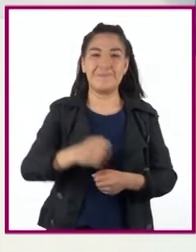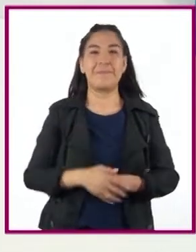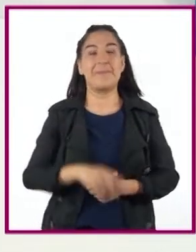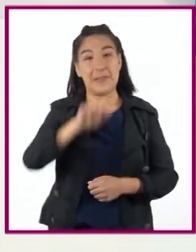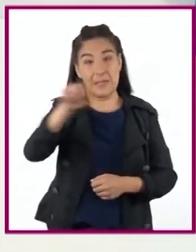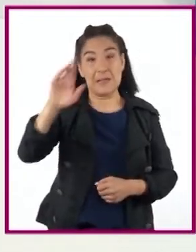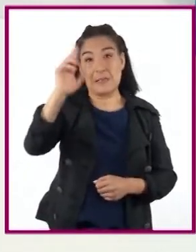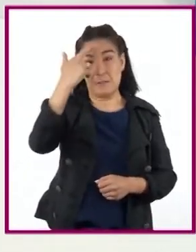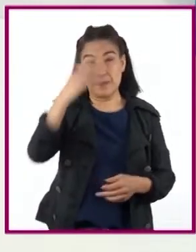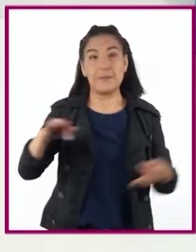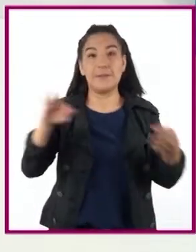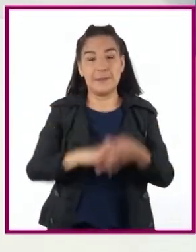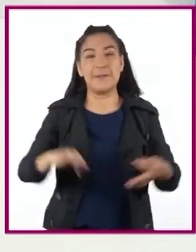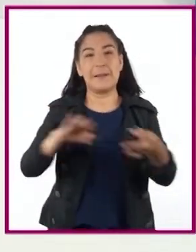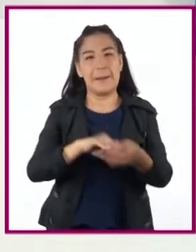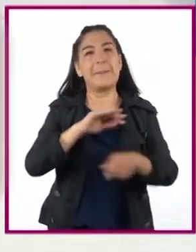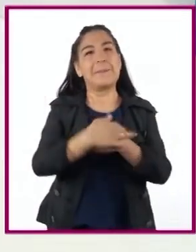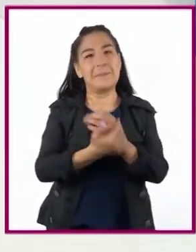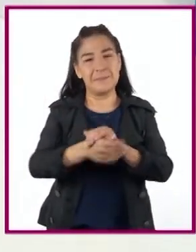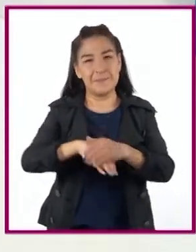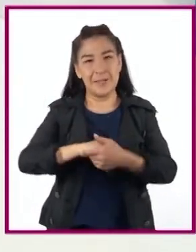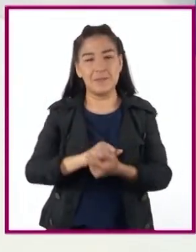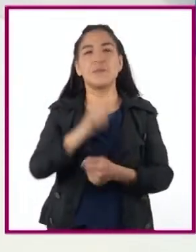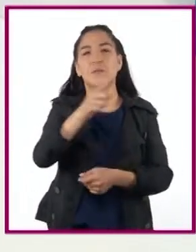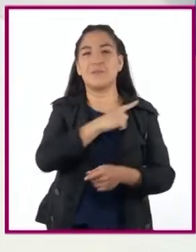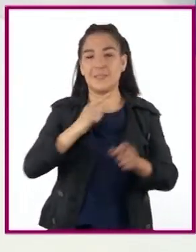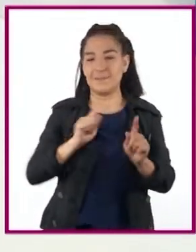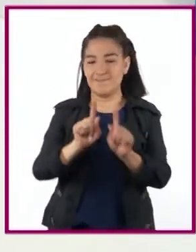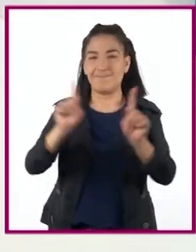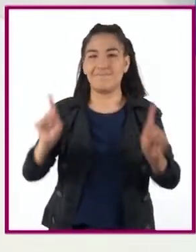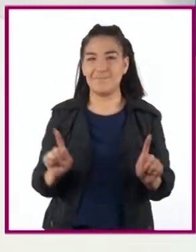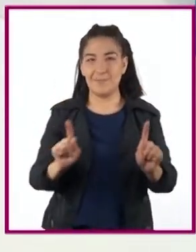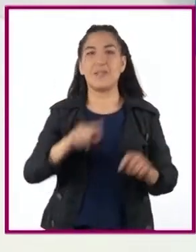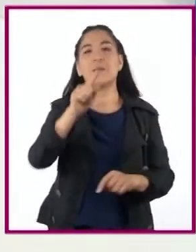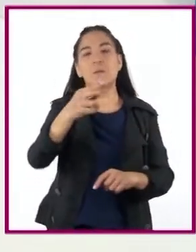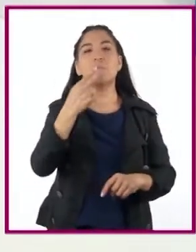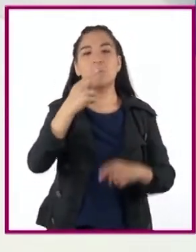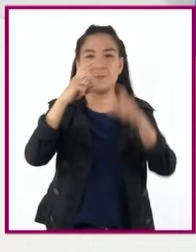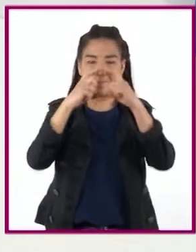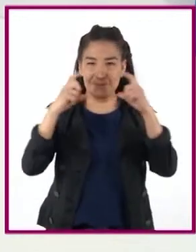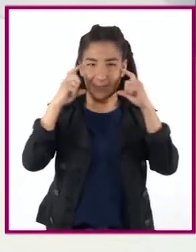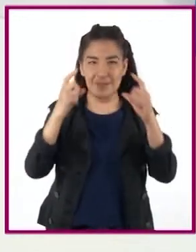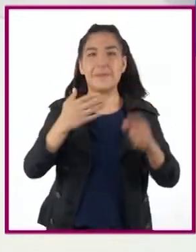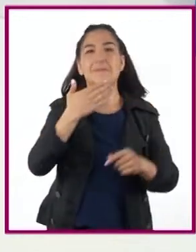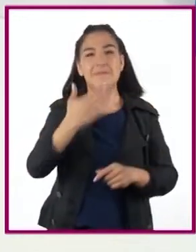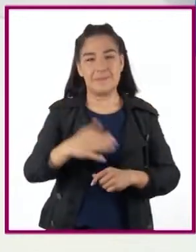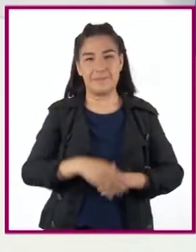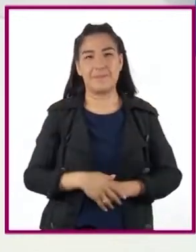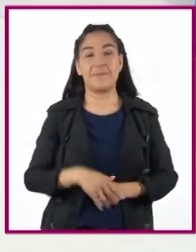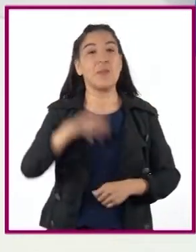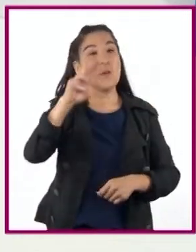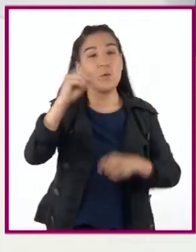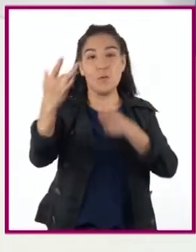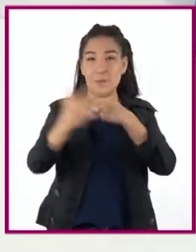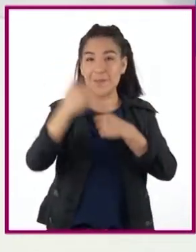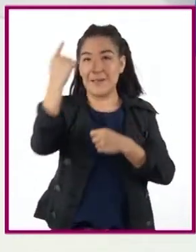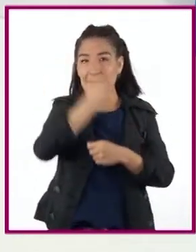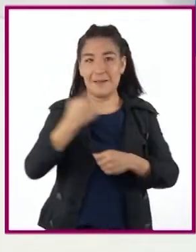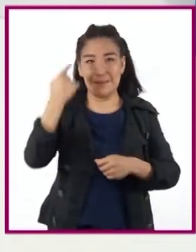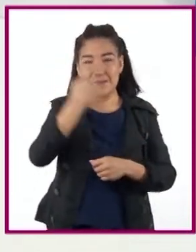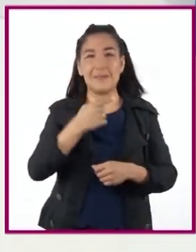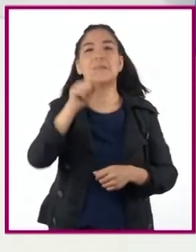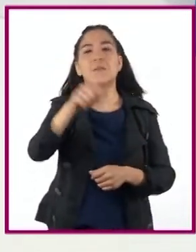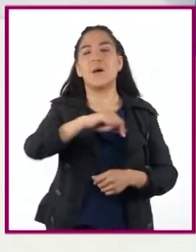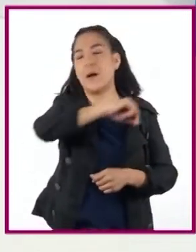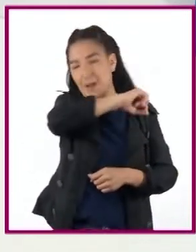Recuerden lavarse continuamente las manos, mantener la sana distancia, usar el cubrebocas de manera adecuada, no tocarse el rostro y realizar